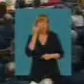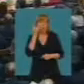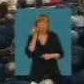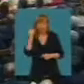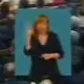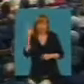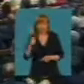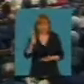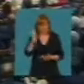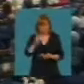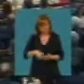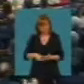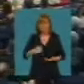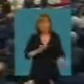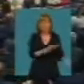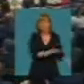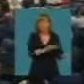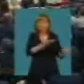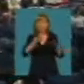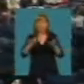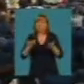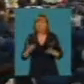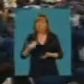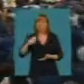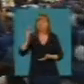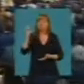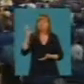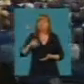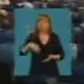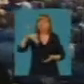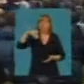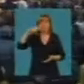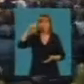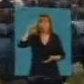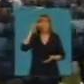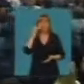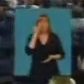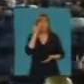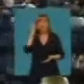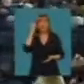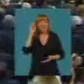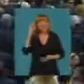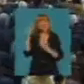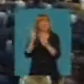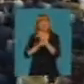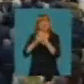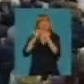A continuación, jura el señor Carlos Enrique Meyer como Ministro de Turismo.